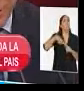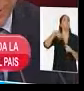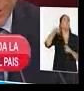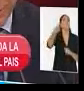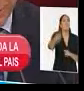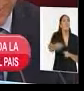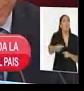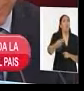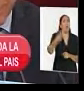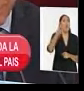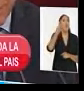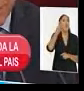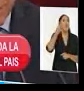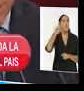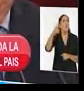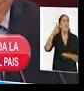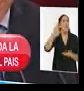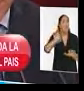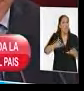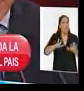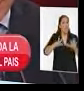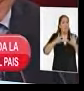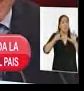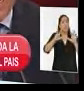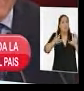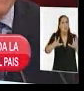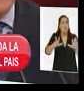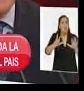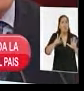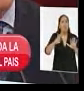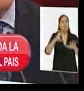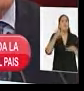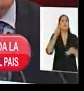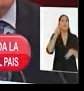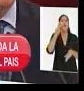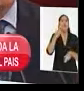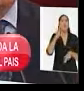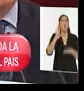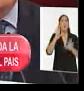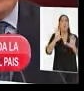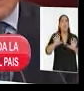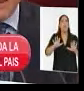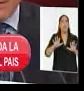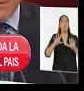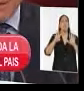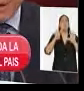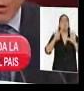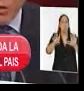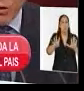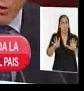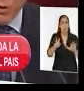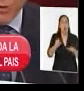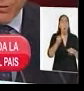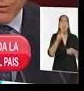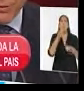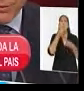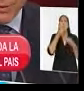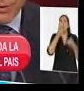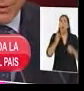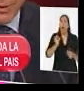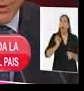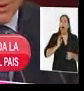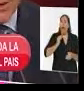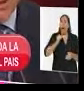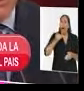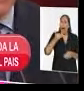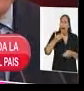mucho el peronismo también. La verdad es que no tiene por qué morir nada en una elección. Margarita, somos en el 87 perdió Alfonsín, se tuvo que ir